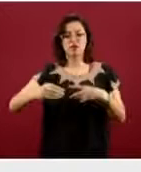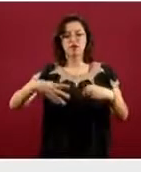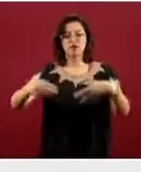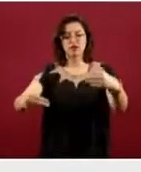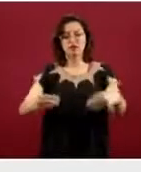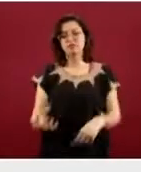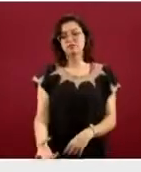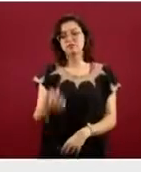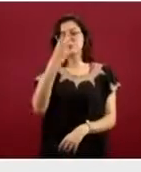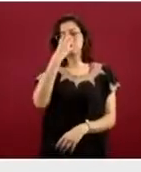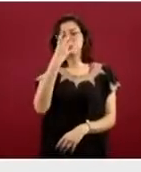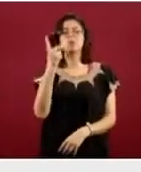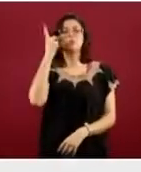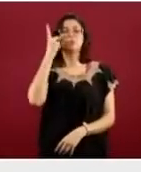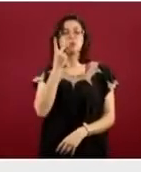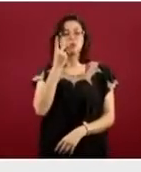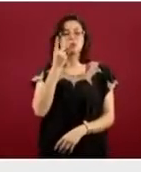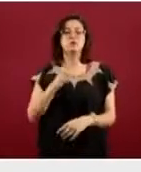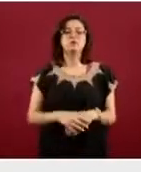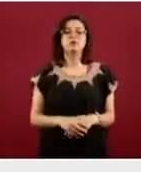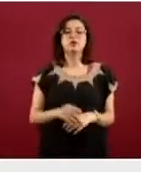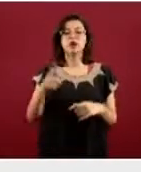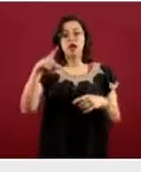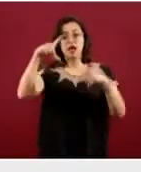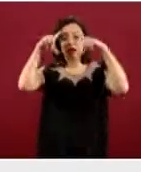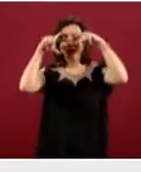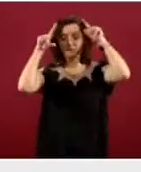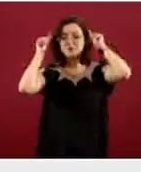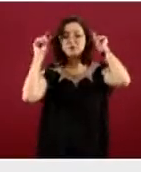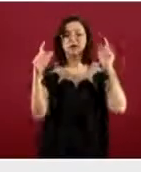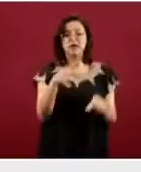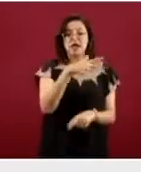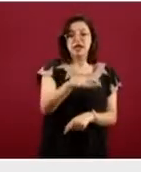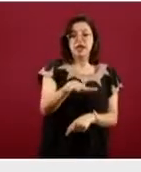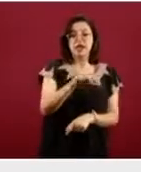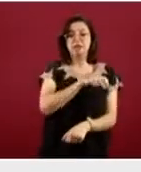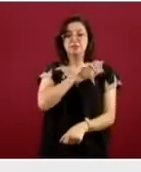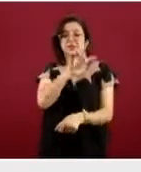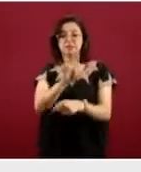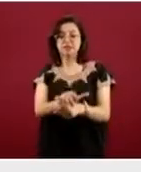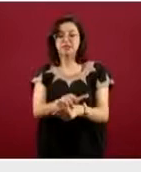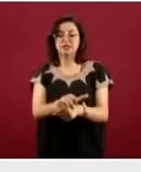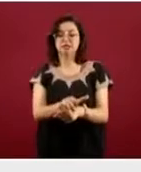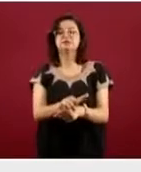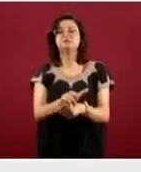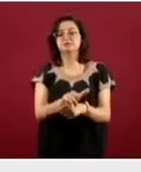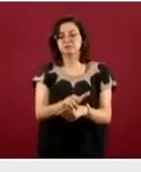y anestesiología. Y después enfermeras generales y enfermeras especialistas,